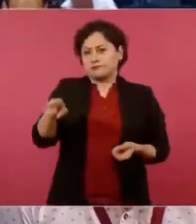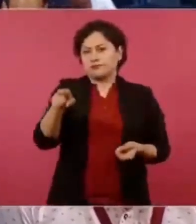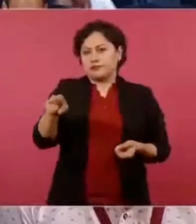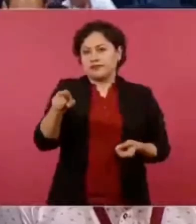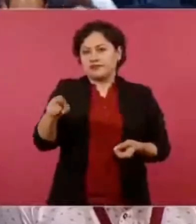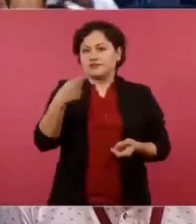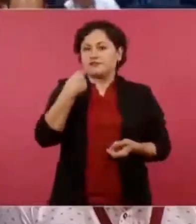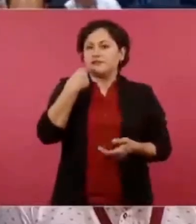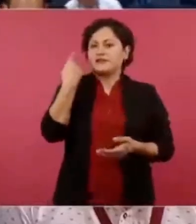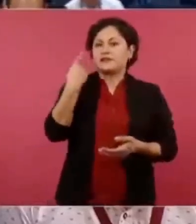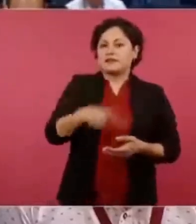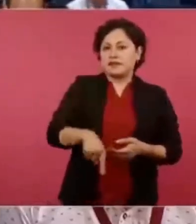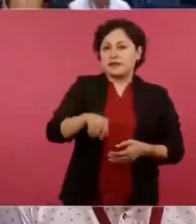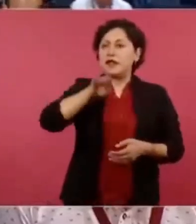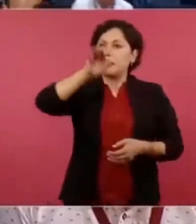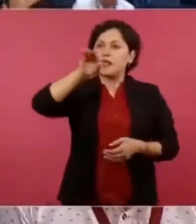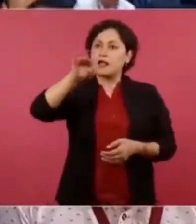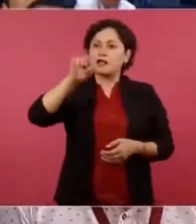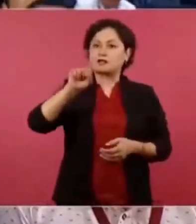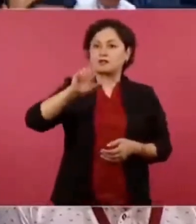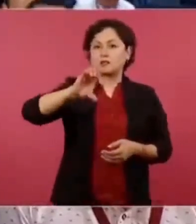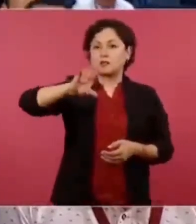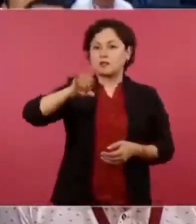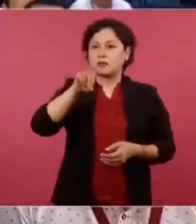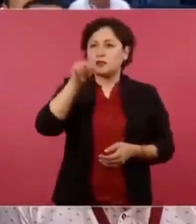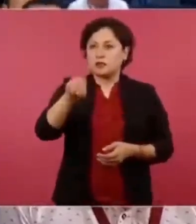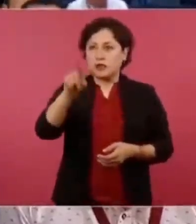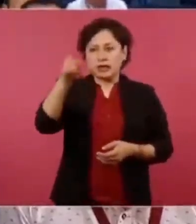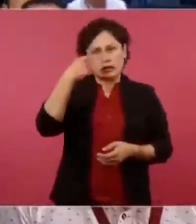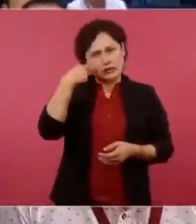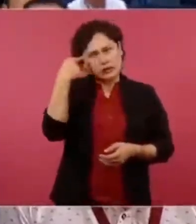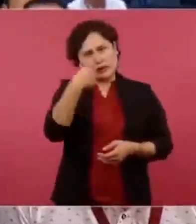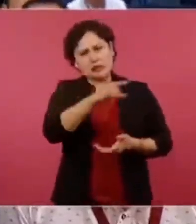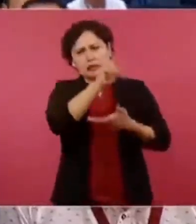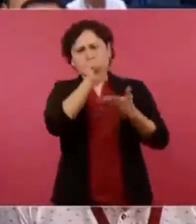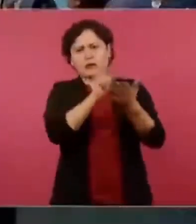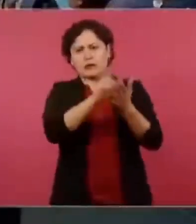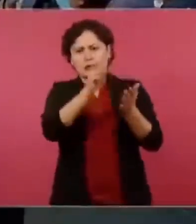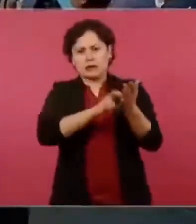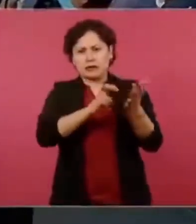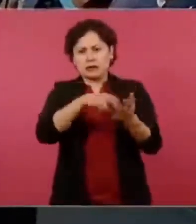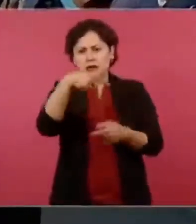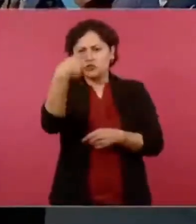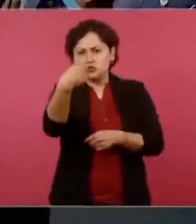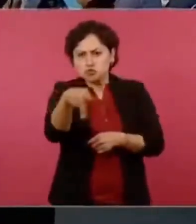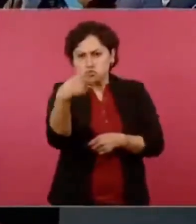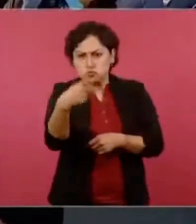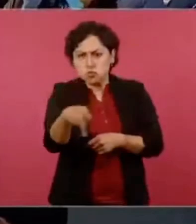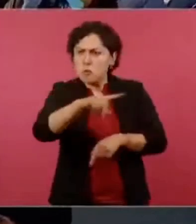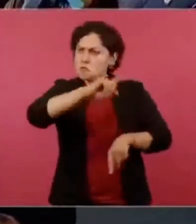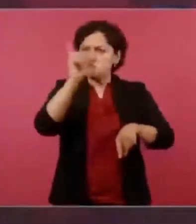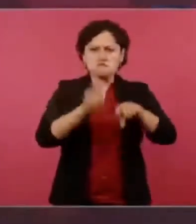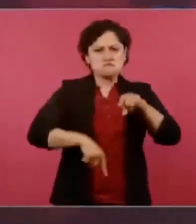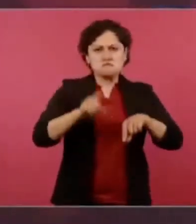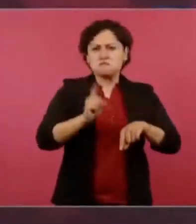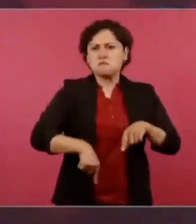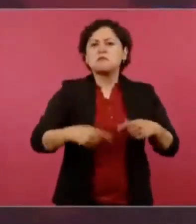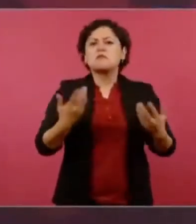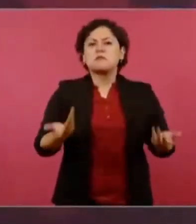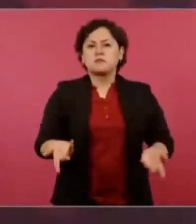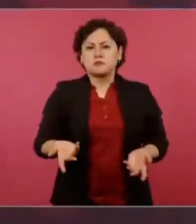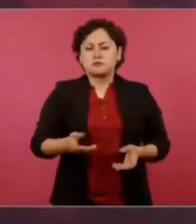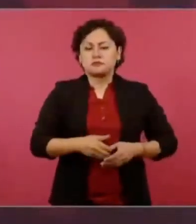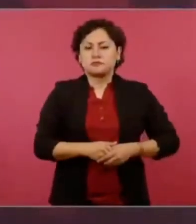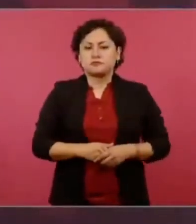eche abajo la reforma de pensiones que aprobaron en su gobierno. Bueno, tendría yo que explicarlo, pero